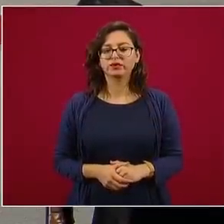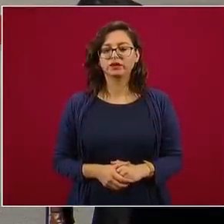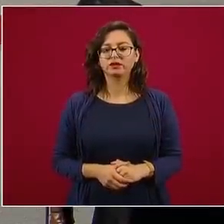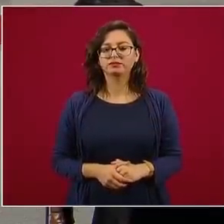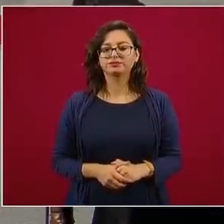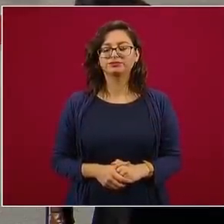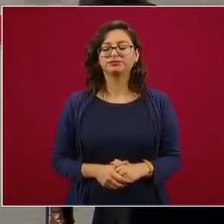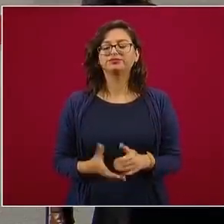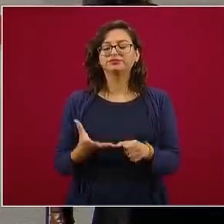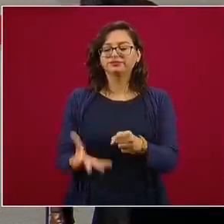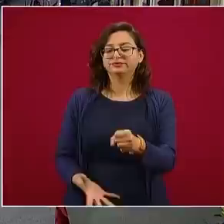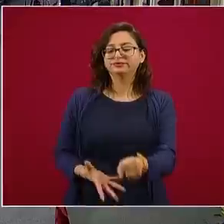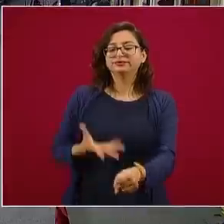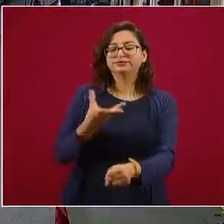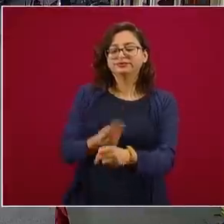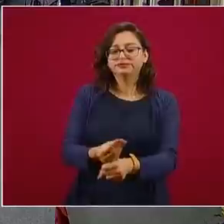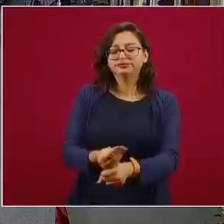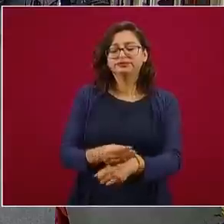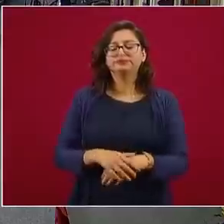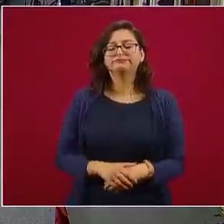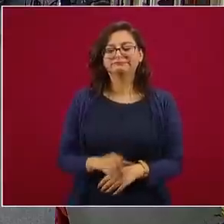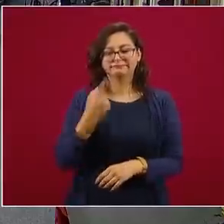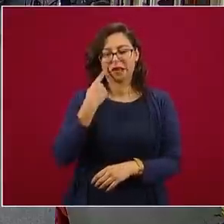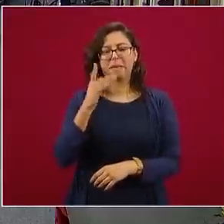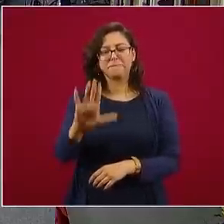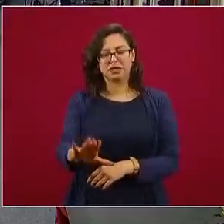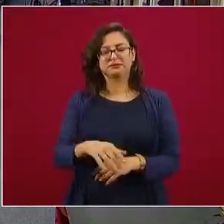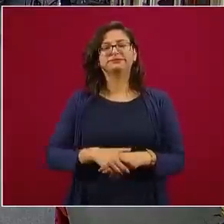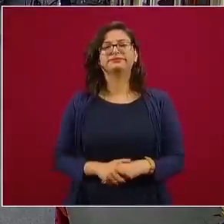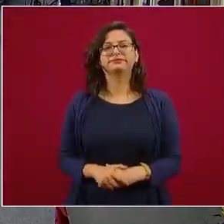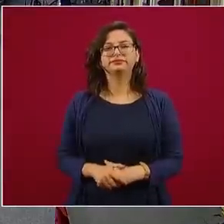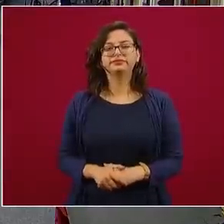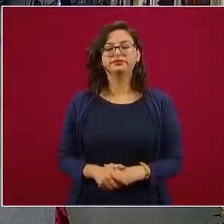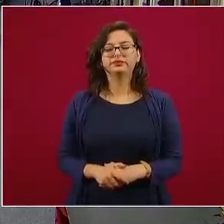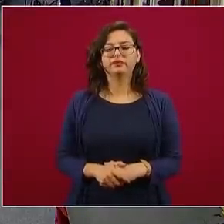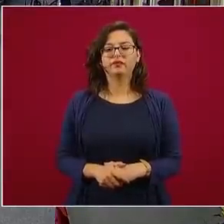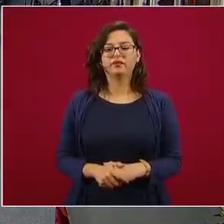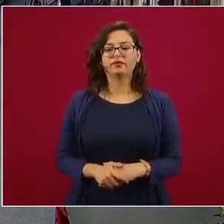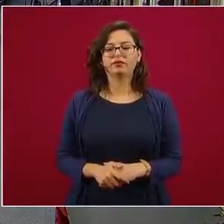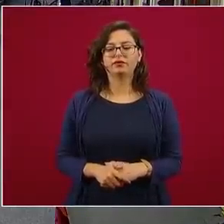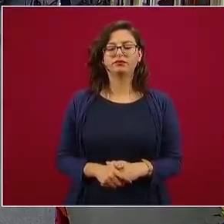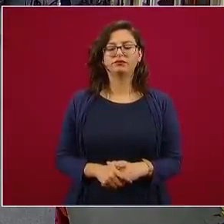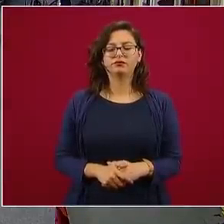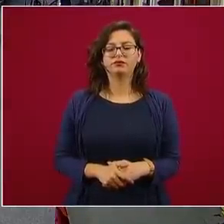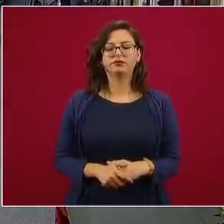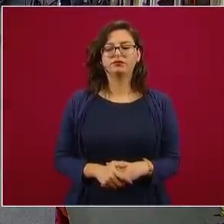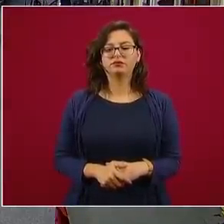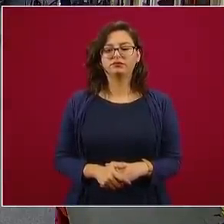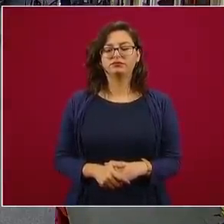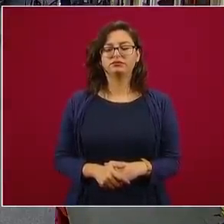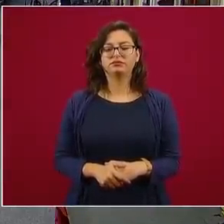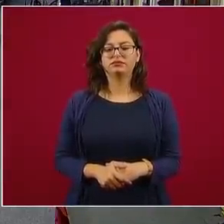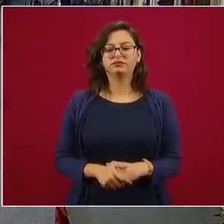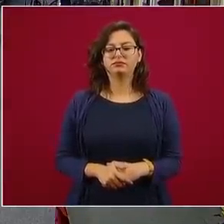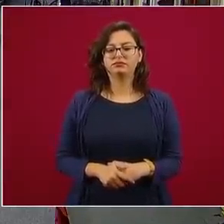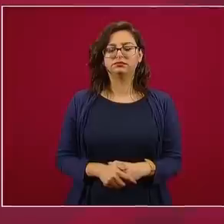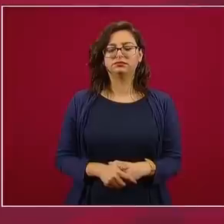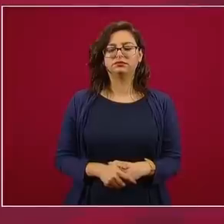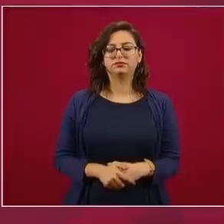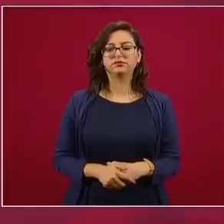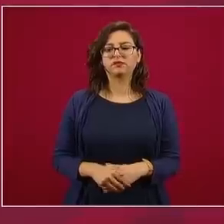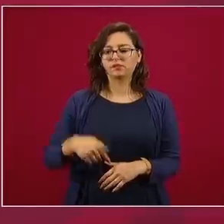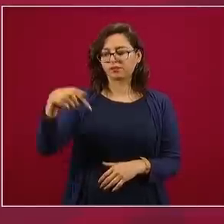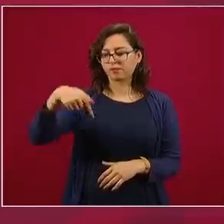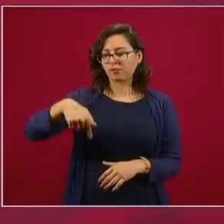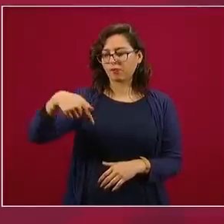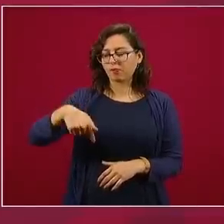Solo a complementar el comentario, mira, en enero que nos reunimos con los cancilleres aquí mismo